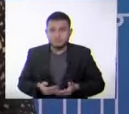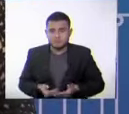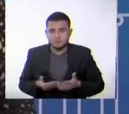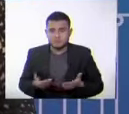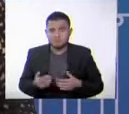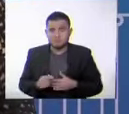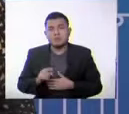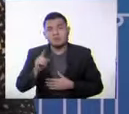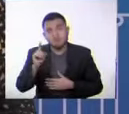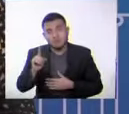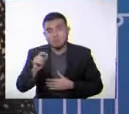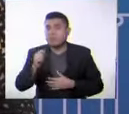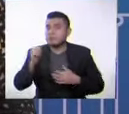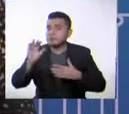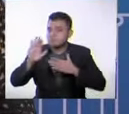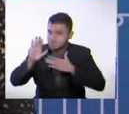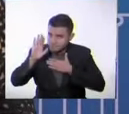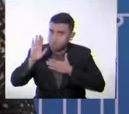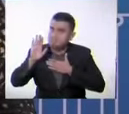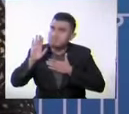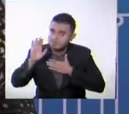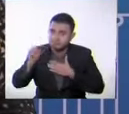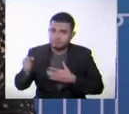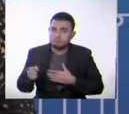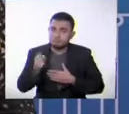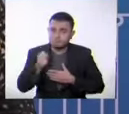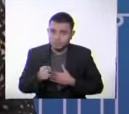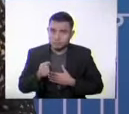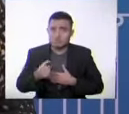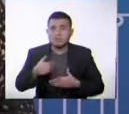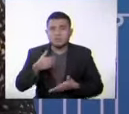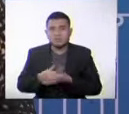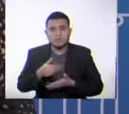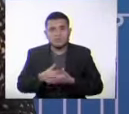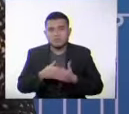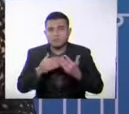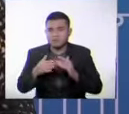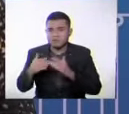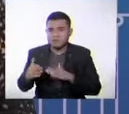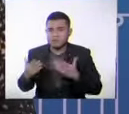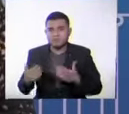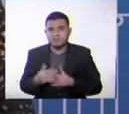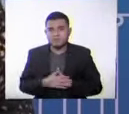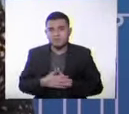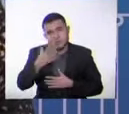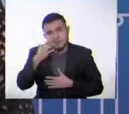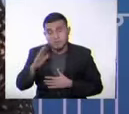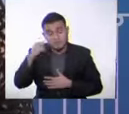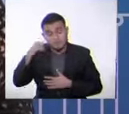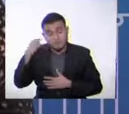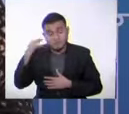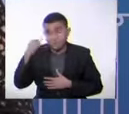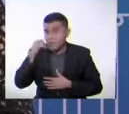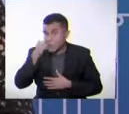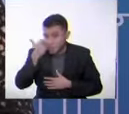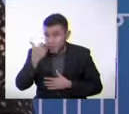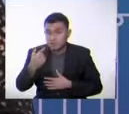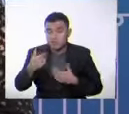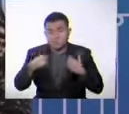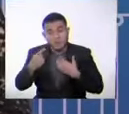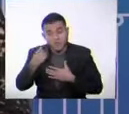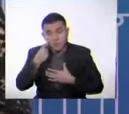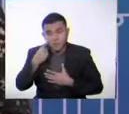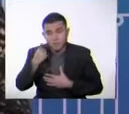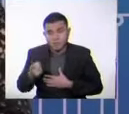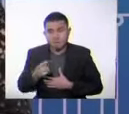hay una responsabilidad sexual ante cualquier situación, es decir, como jóvenes deben de cuidarse. Hay